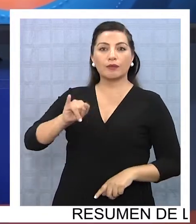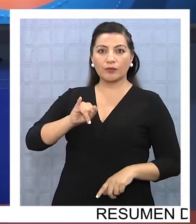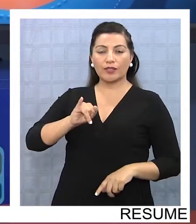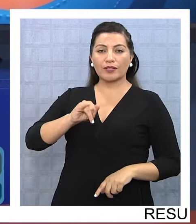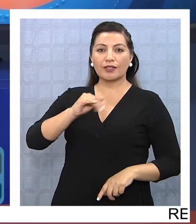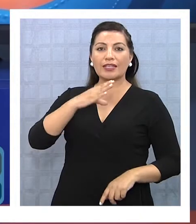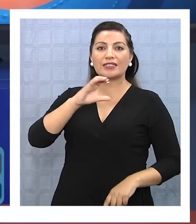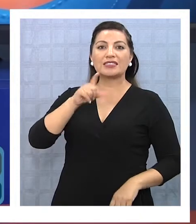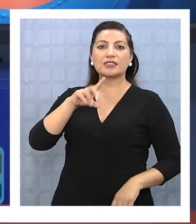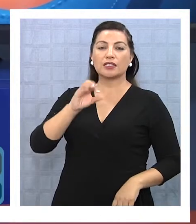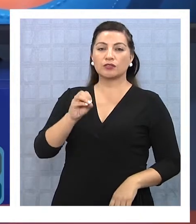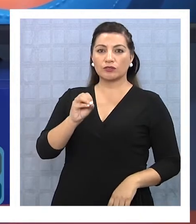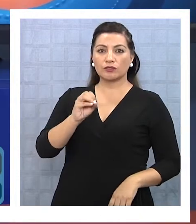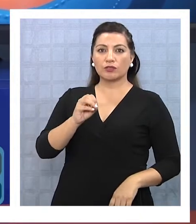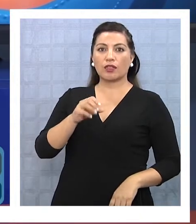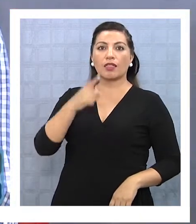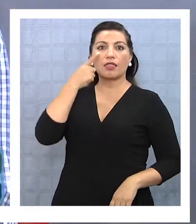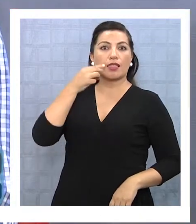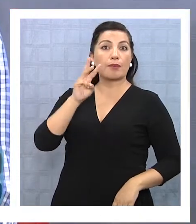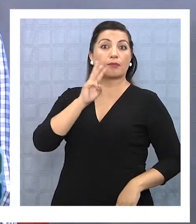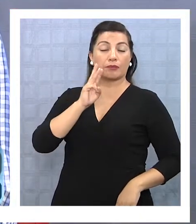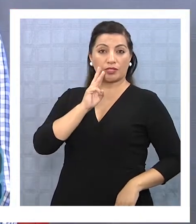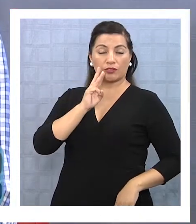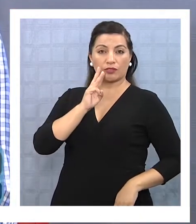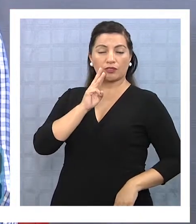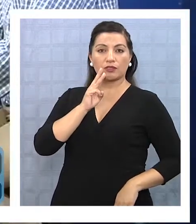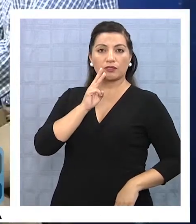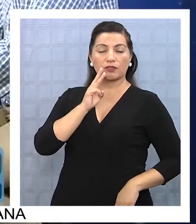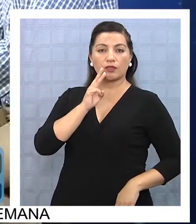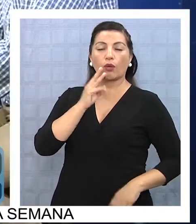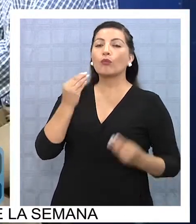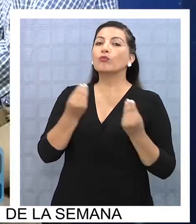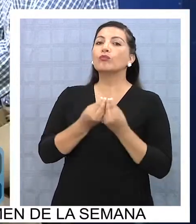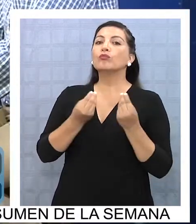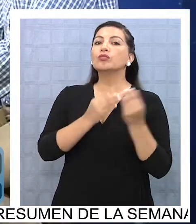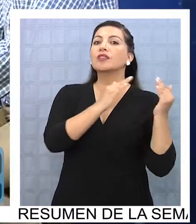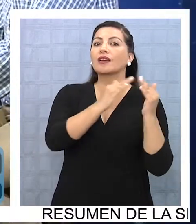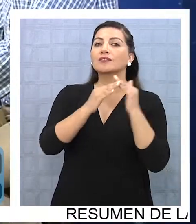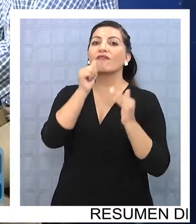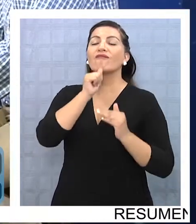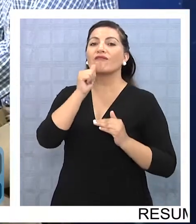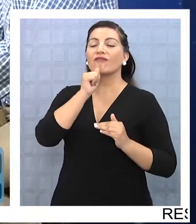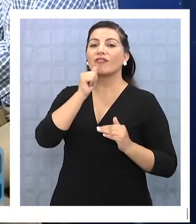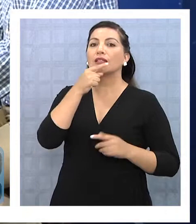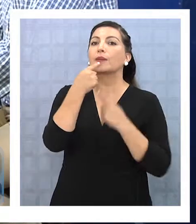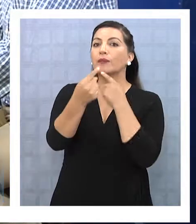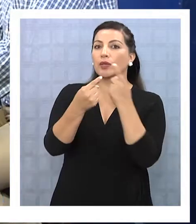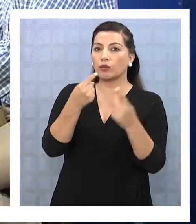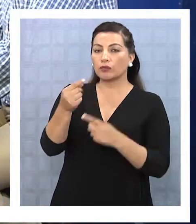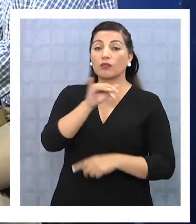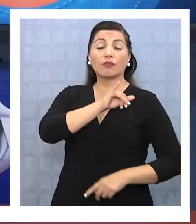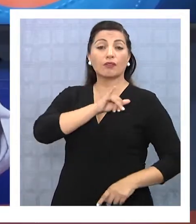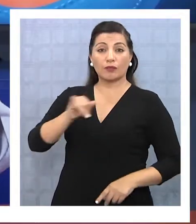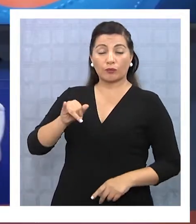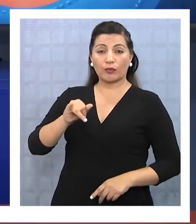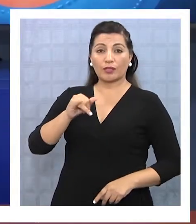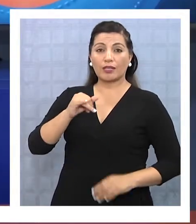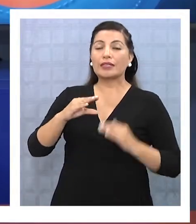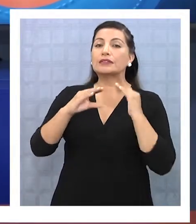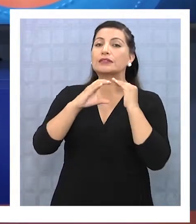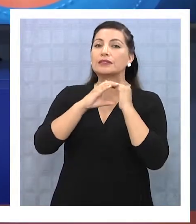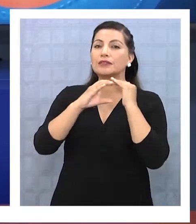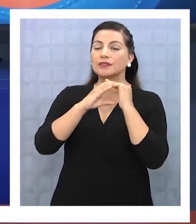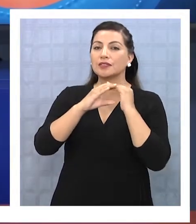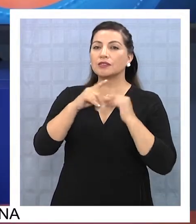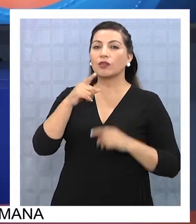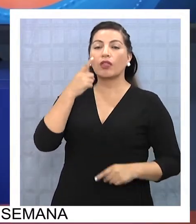censo del día miércoles, porque muchos hogares quedaron sin censar y te van a tener que ser censados de alguna